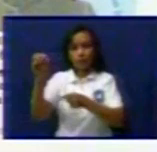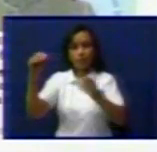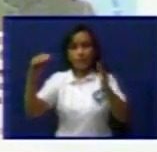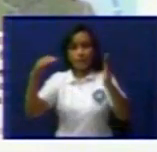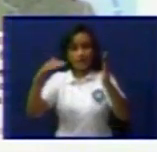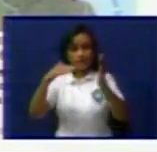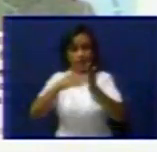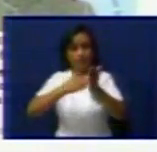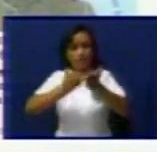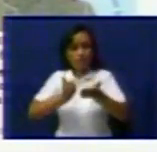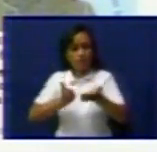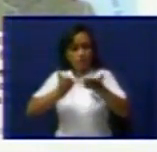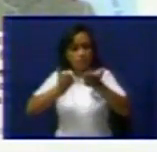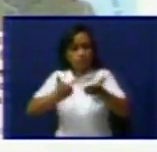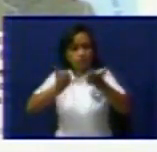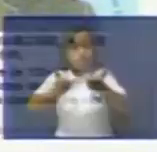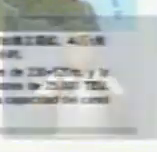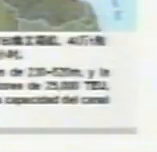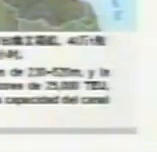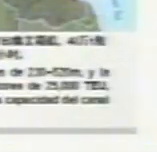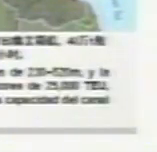320.000 toneladas.